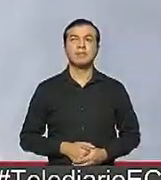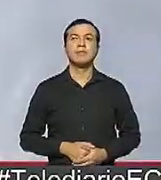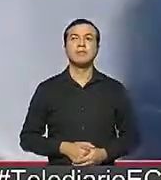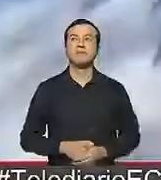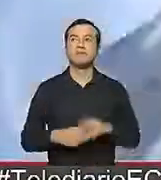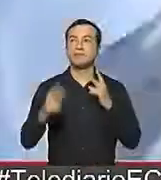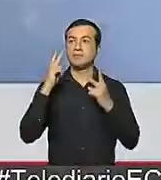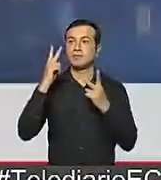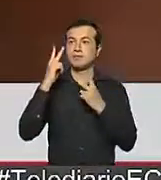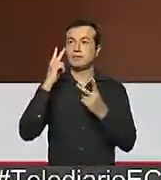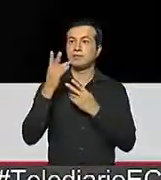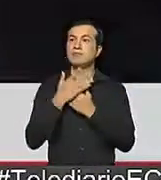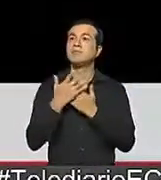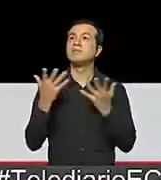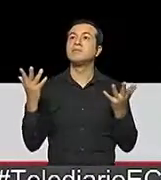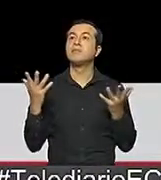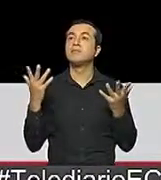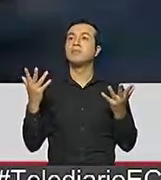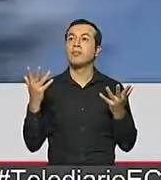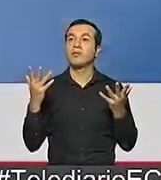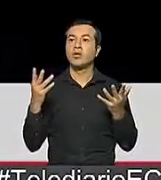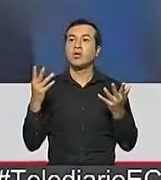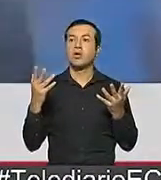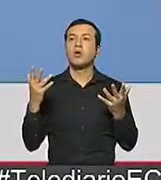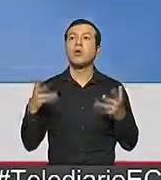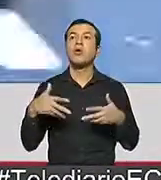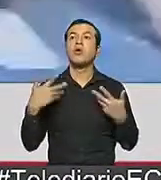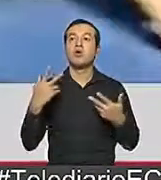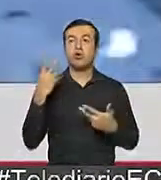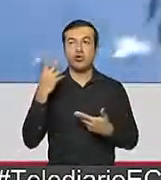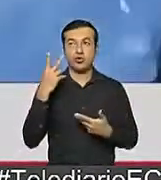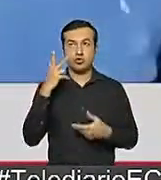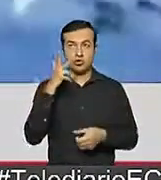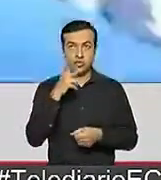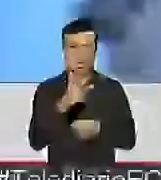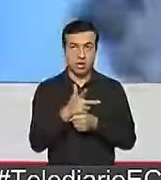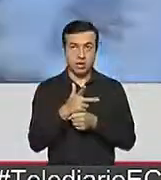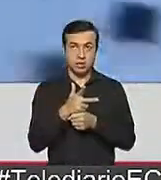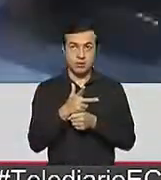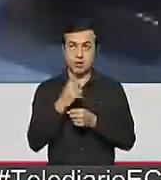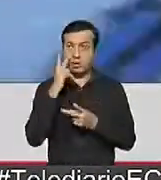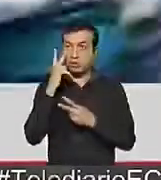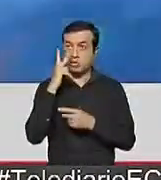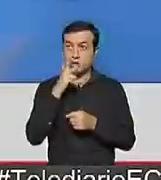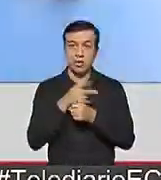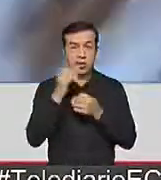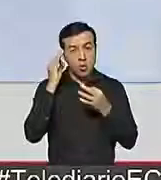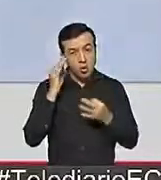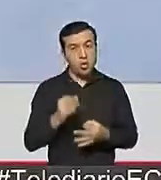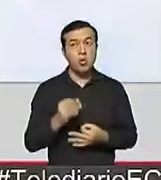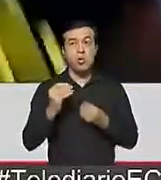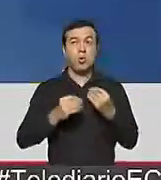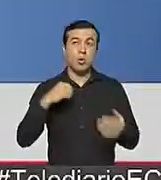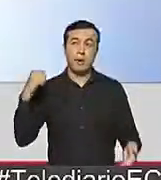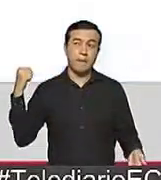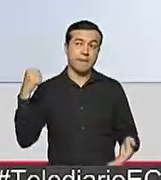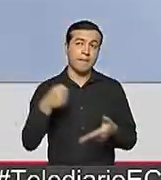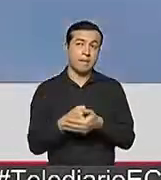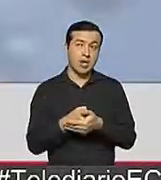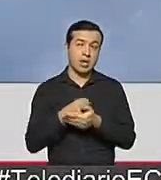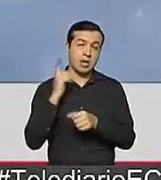Y lo que ve en sus pantallas es el registro recuperado de dos cámaras GoPro que muestran el momento exacto del choque entre